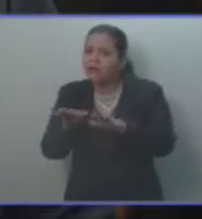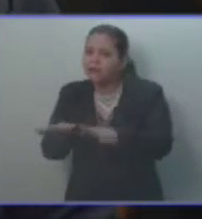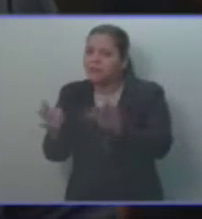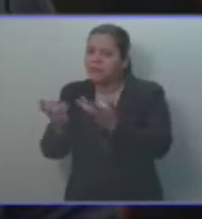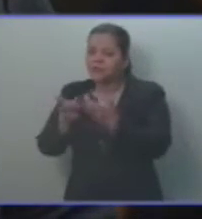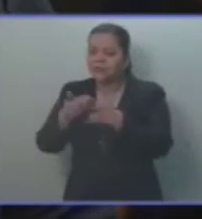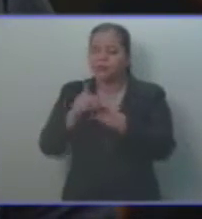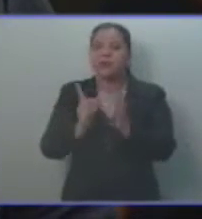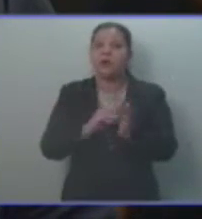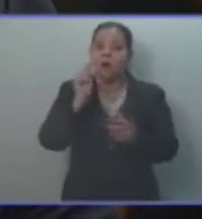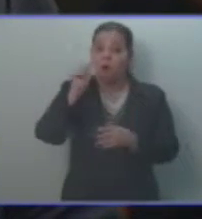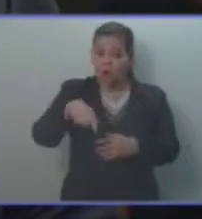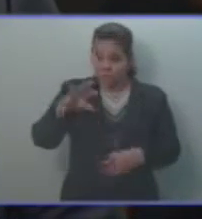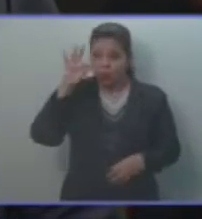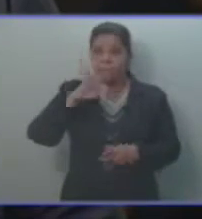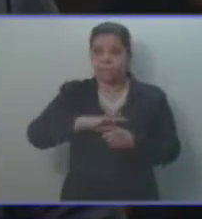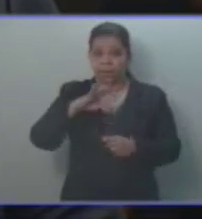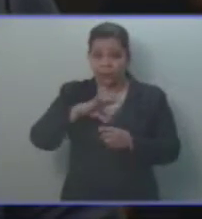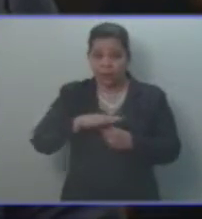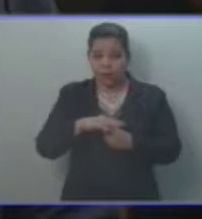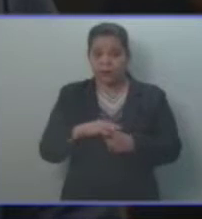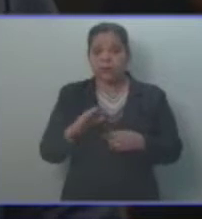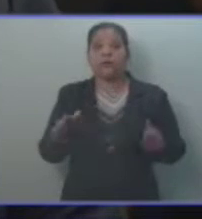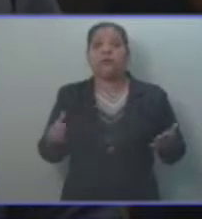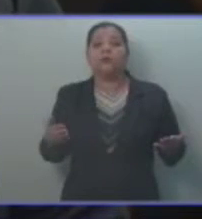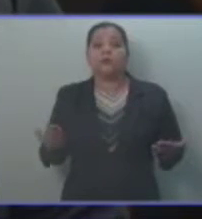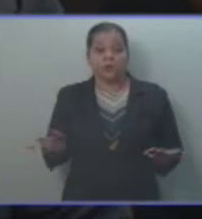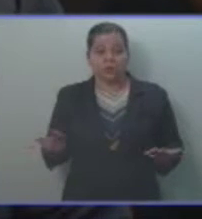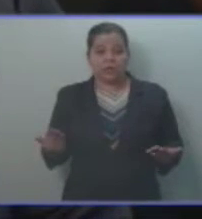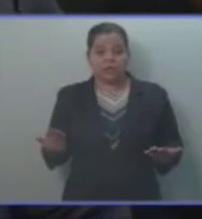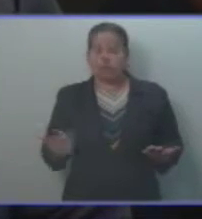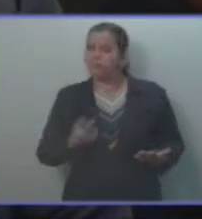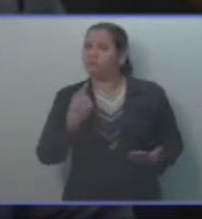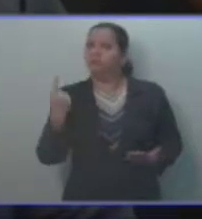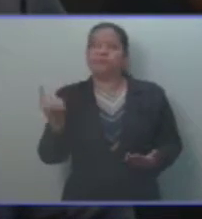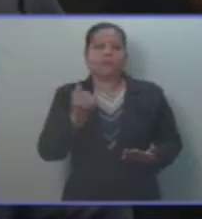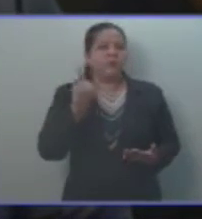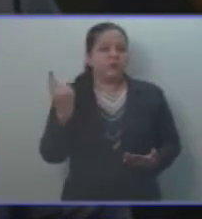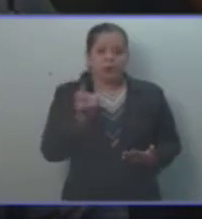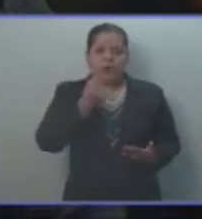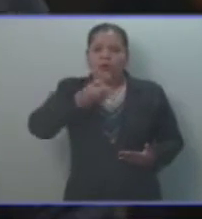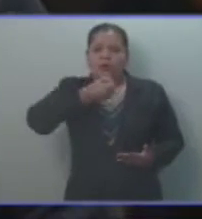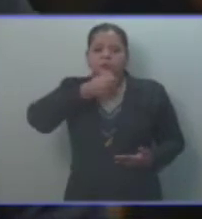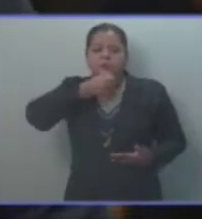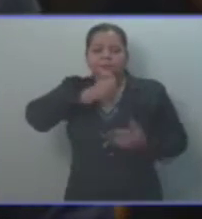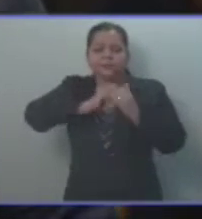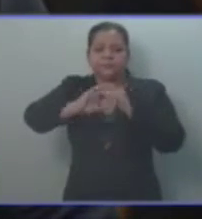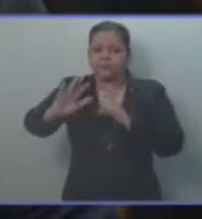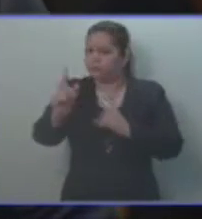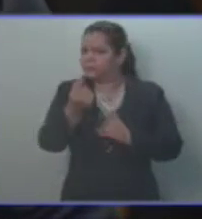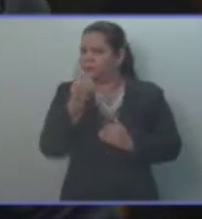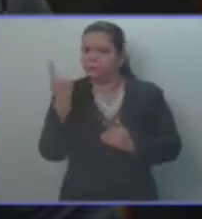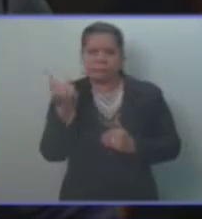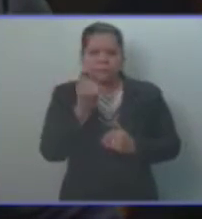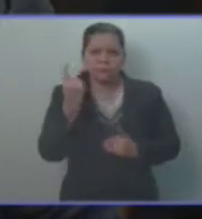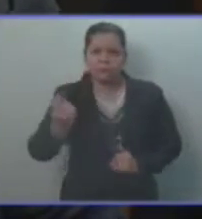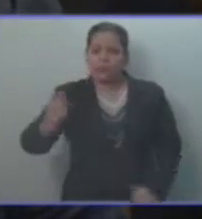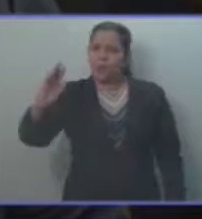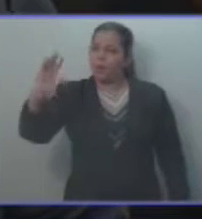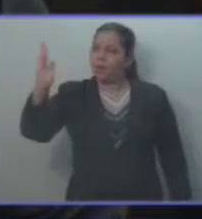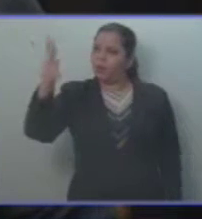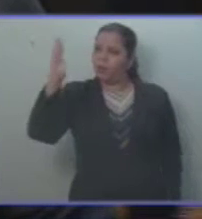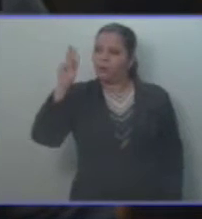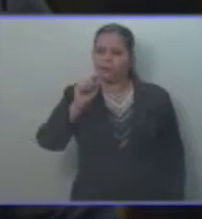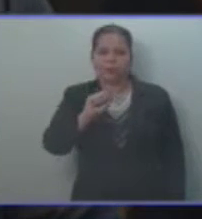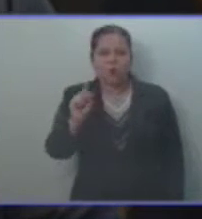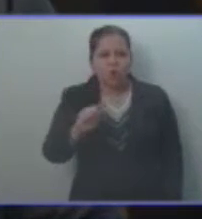que hoy vamos a votar, porque no es solamente con pronunciamientos, no es solo con discursos, sino